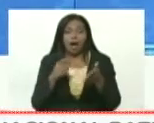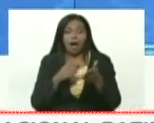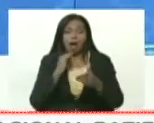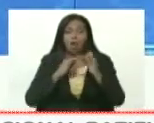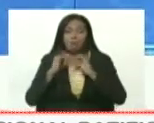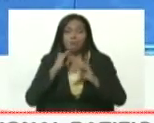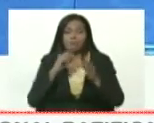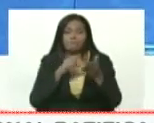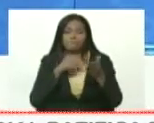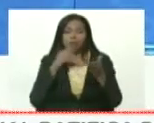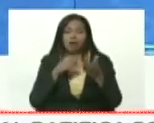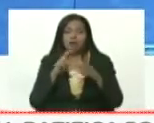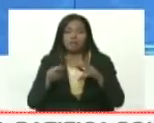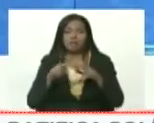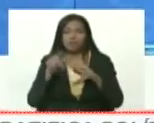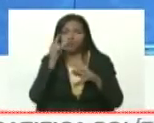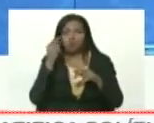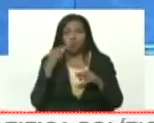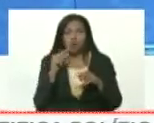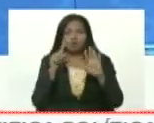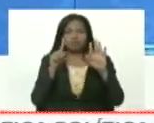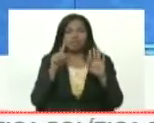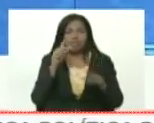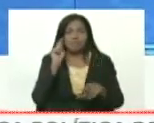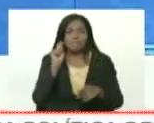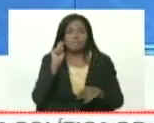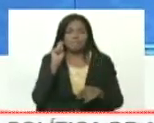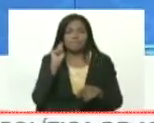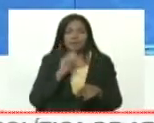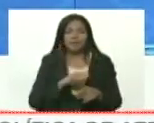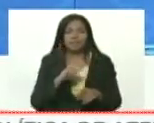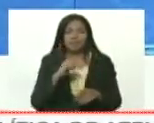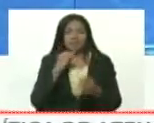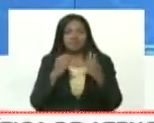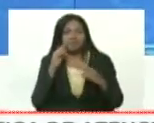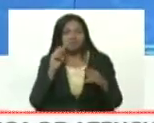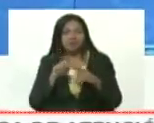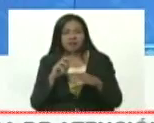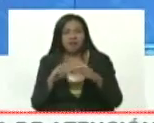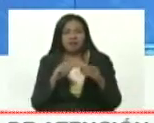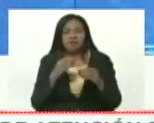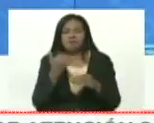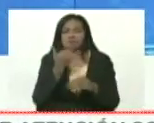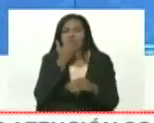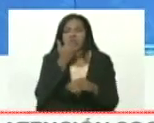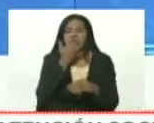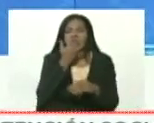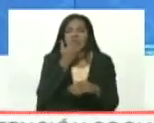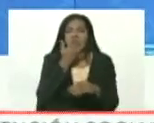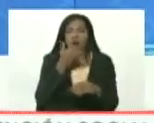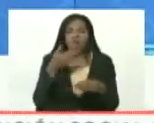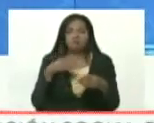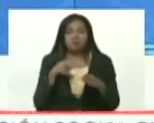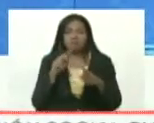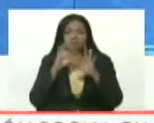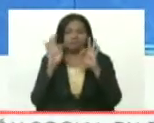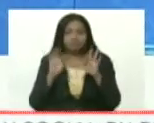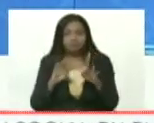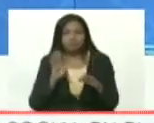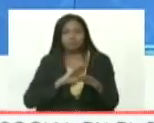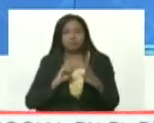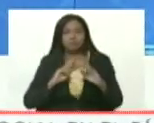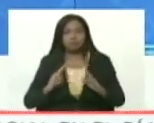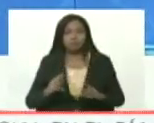niños y niñas durante 6 meses a fin de determinar los errores innatos del metabolismo en